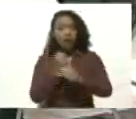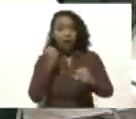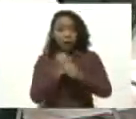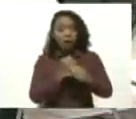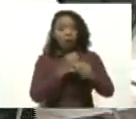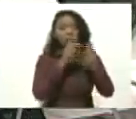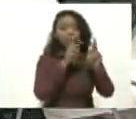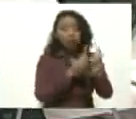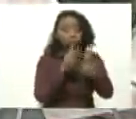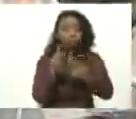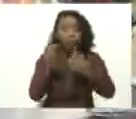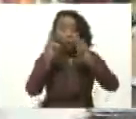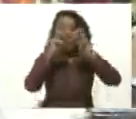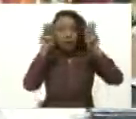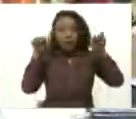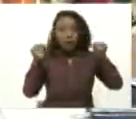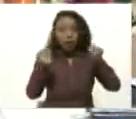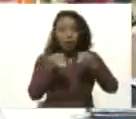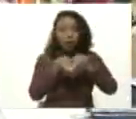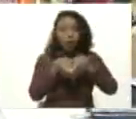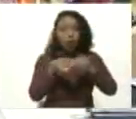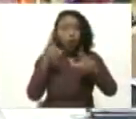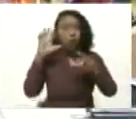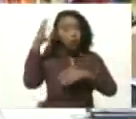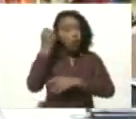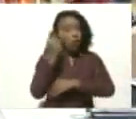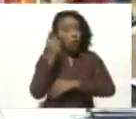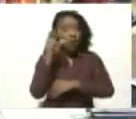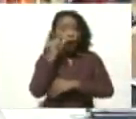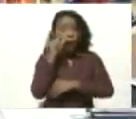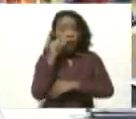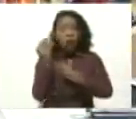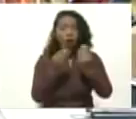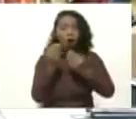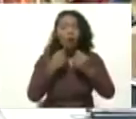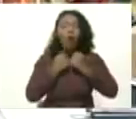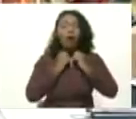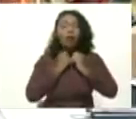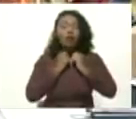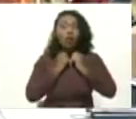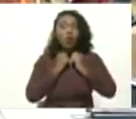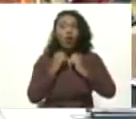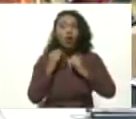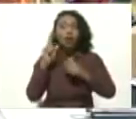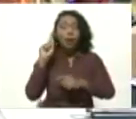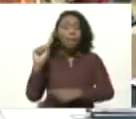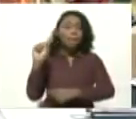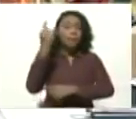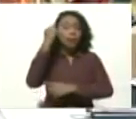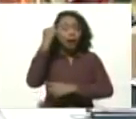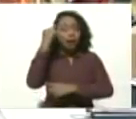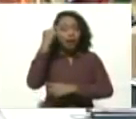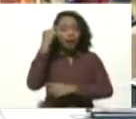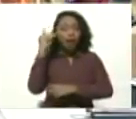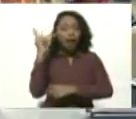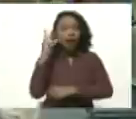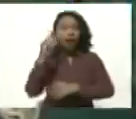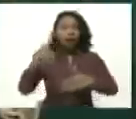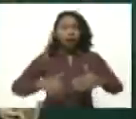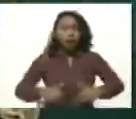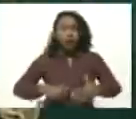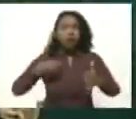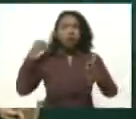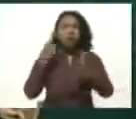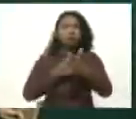metodológico, logro de hombres como Aristóbulo Isturiz, que desde el primer día estuvo en la